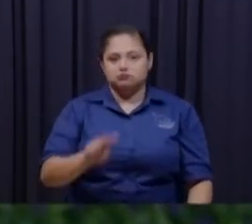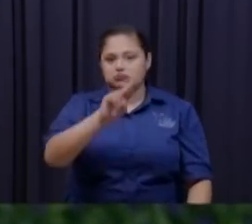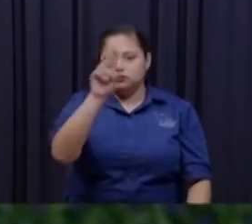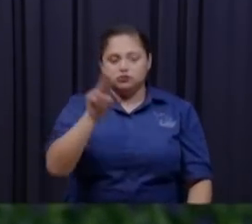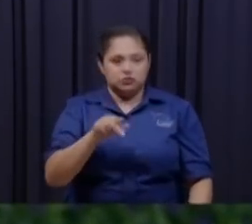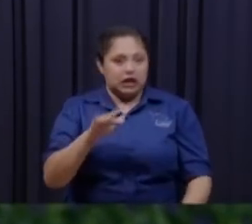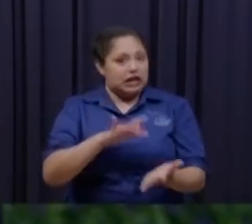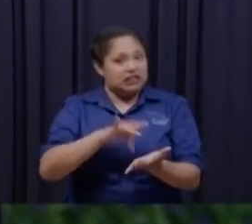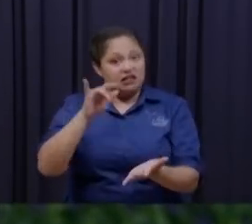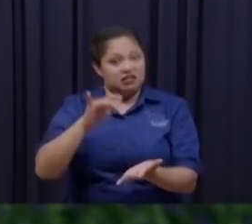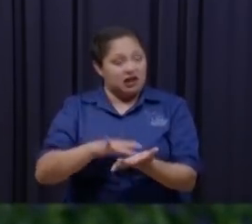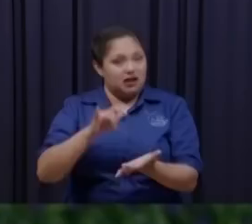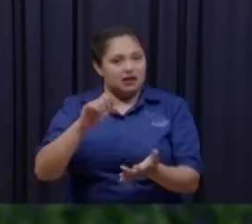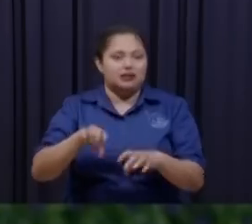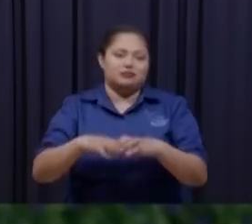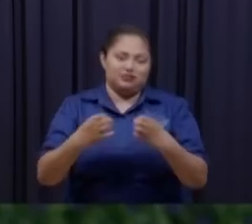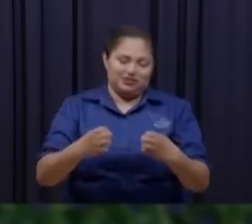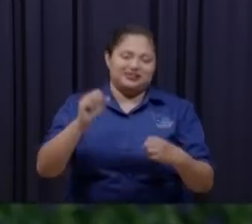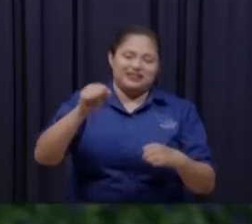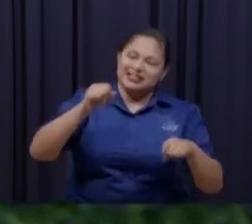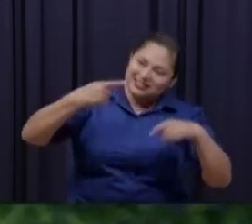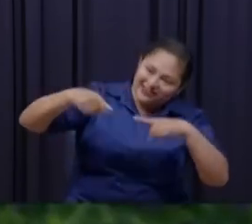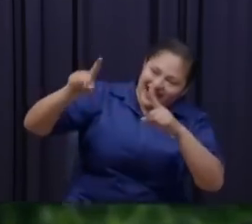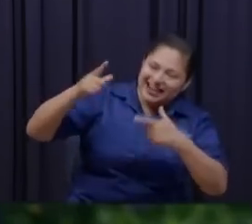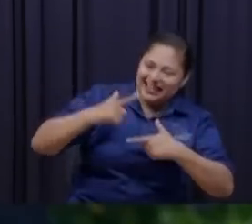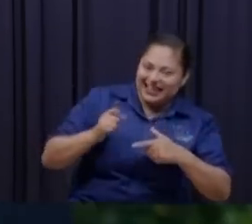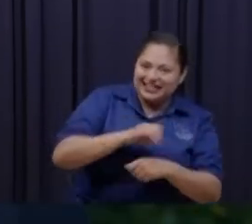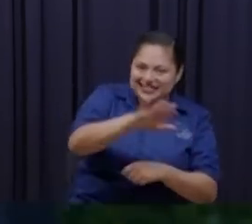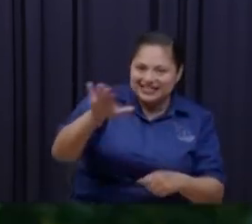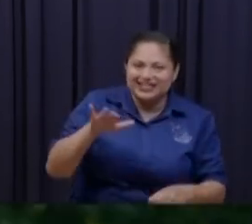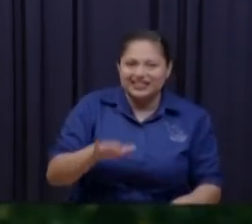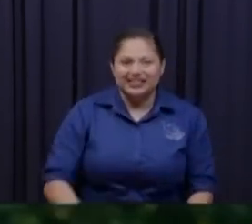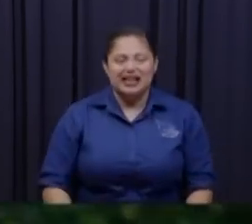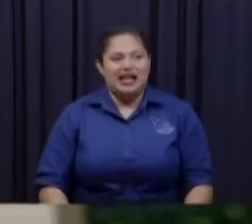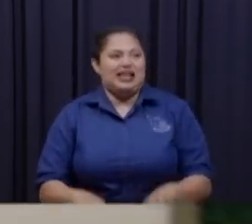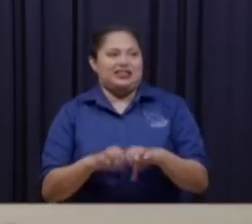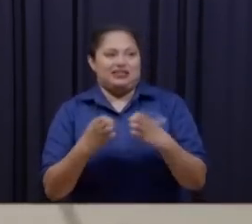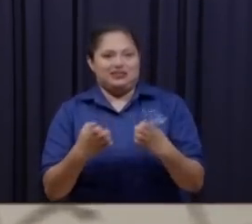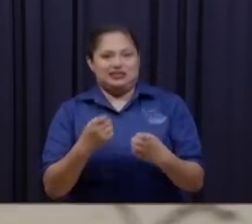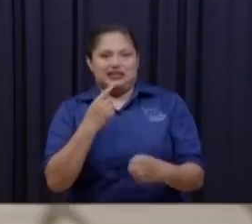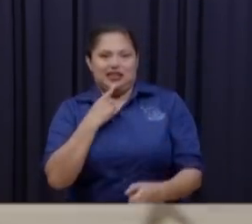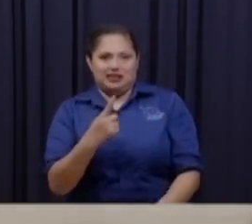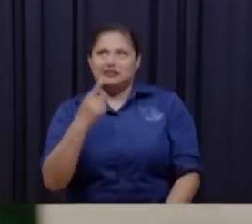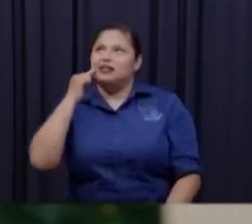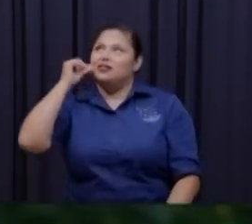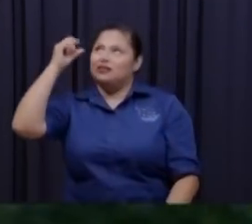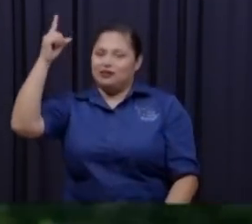procuró, pues al cupo. Entonces, ahora, ¿qué es lo que dice nuestro papá?